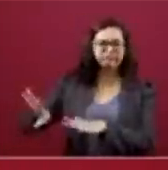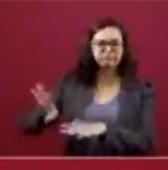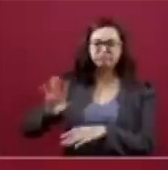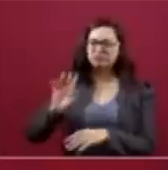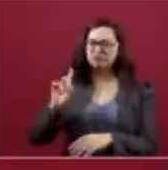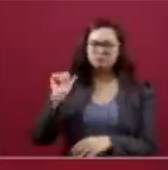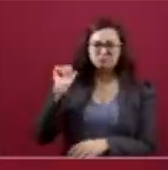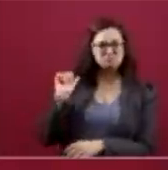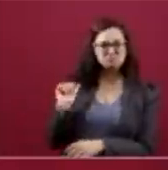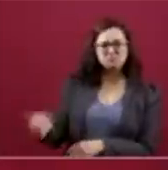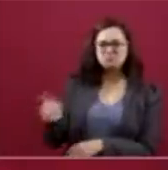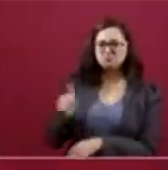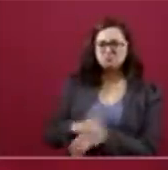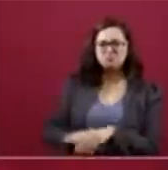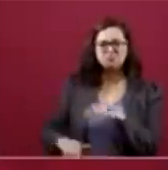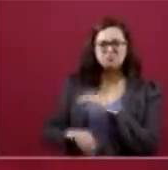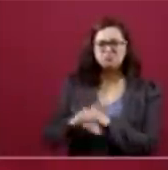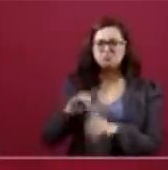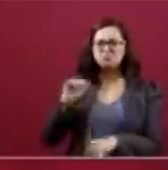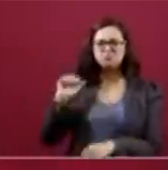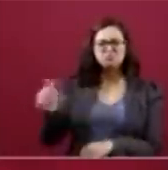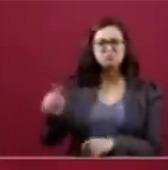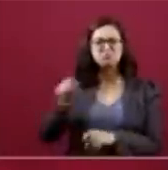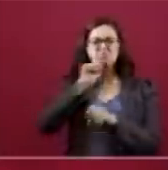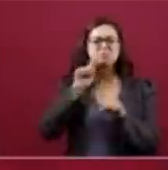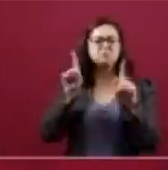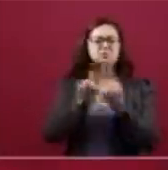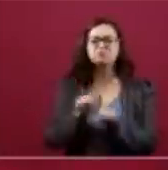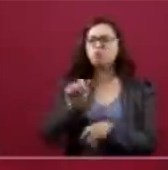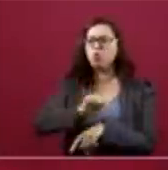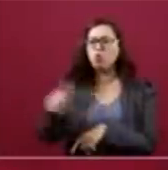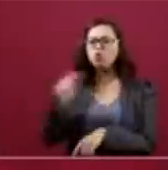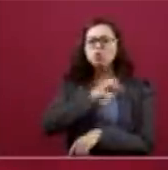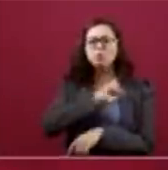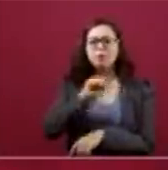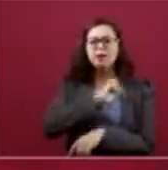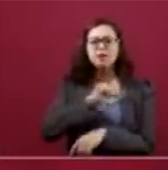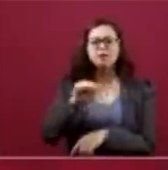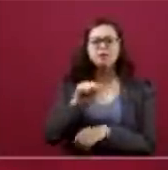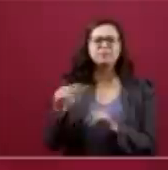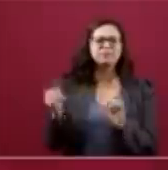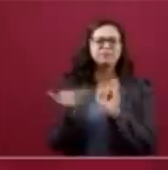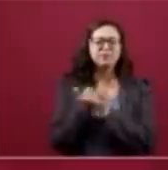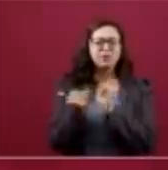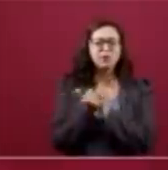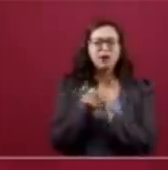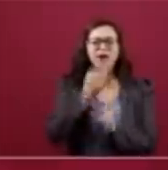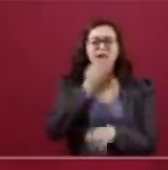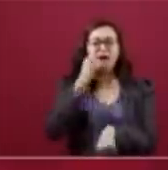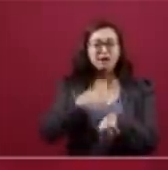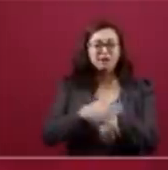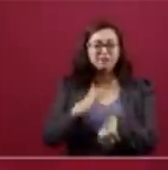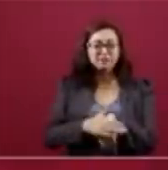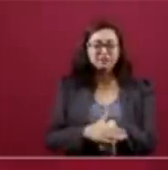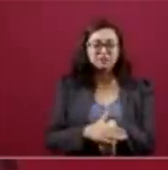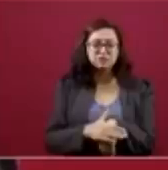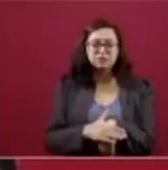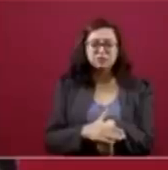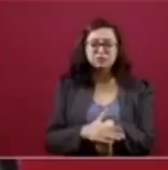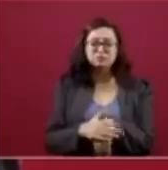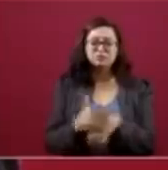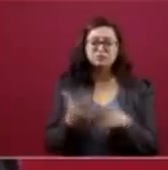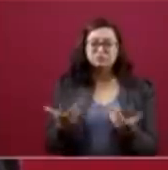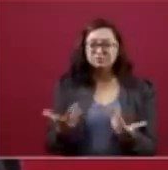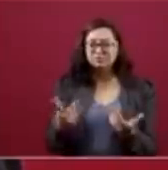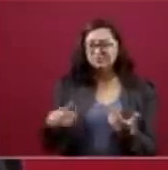combustible y a otras actividades ilícitas. Incluso el llamado también lo hago a quienes se dedican a